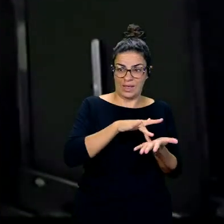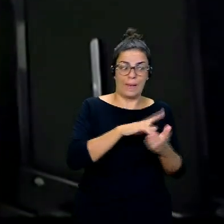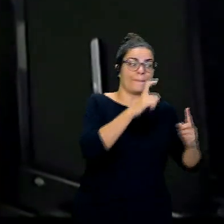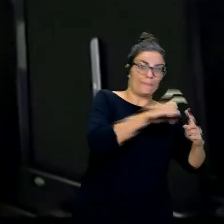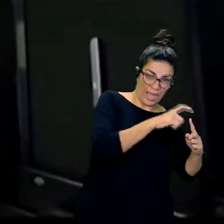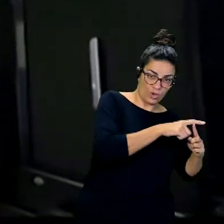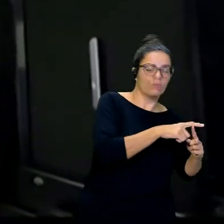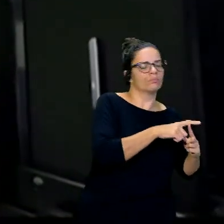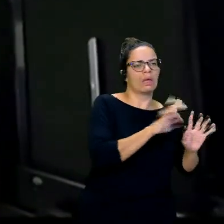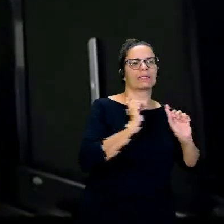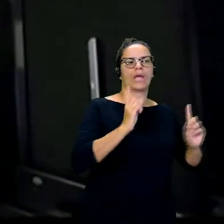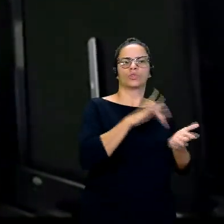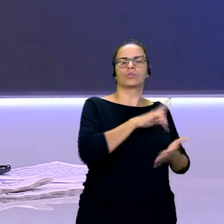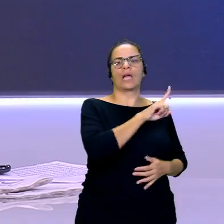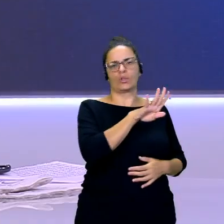mayo.